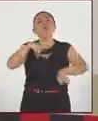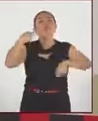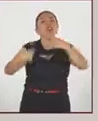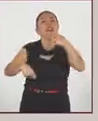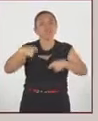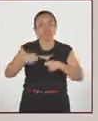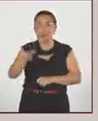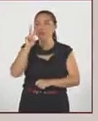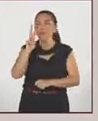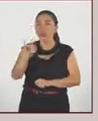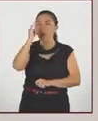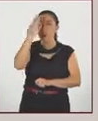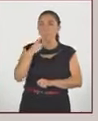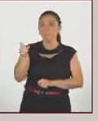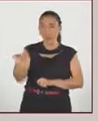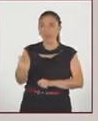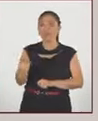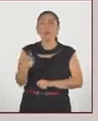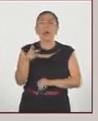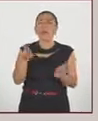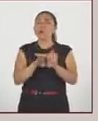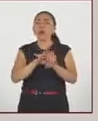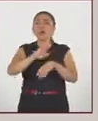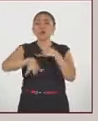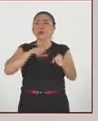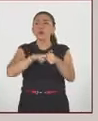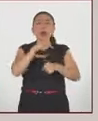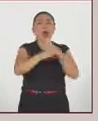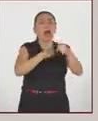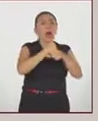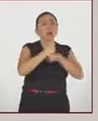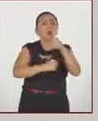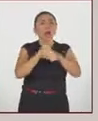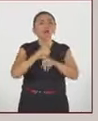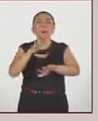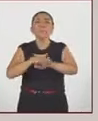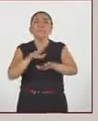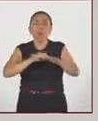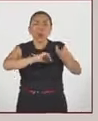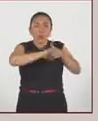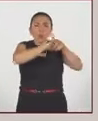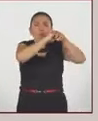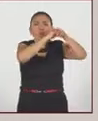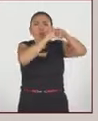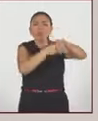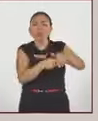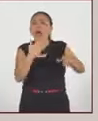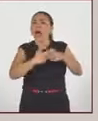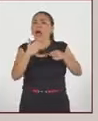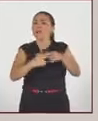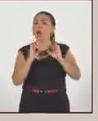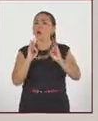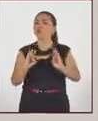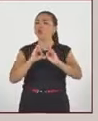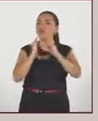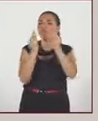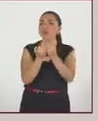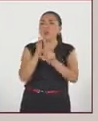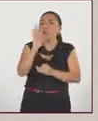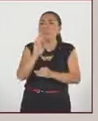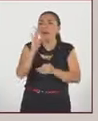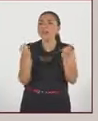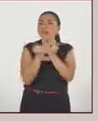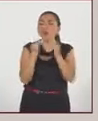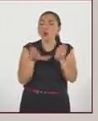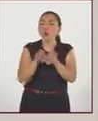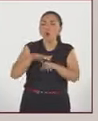una imagen de cómo con el paso de los años, el pie se va desarrollando hasta tener su forma similar a la del